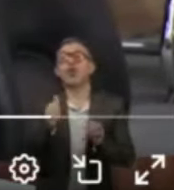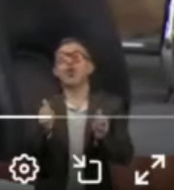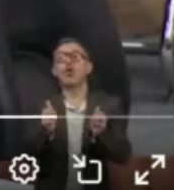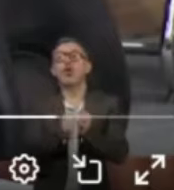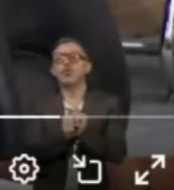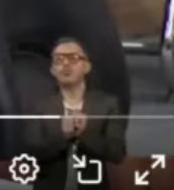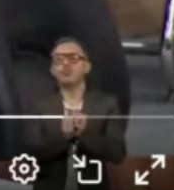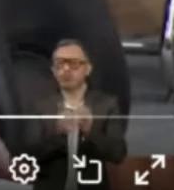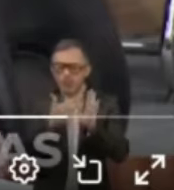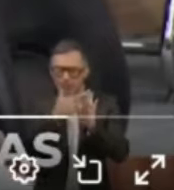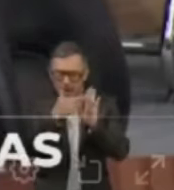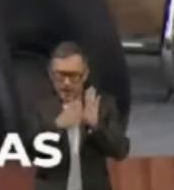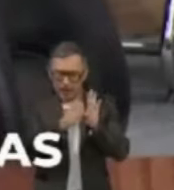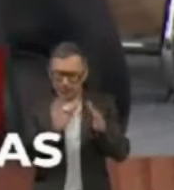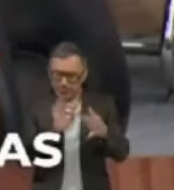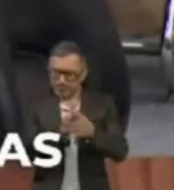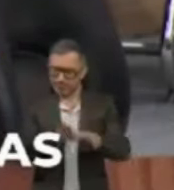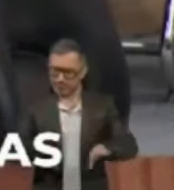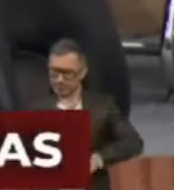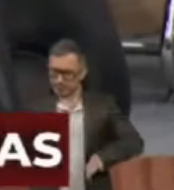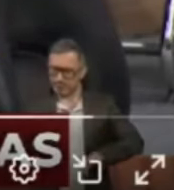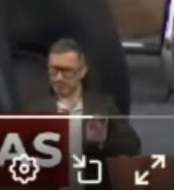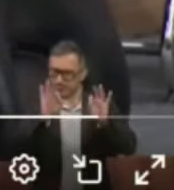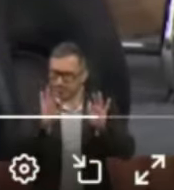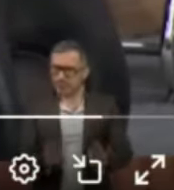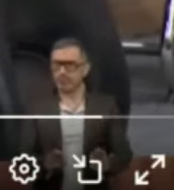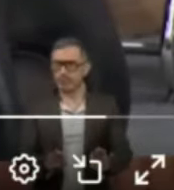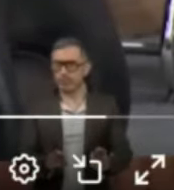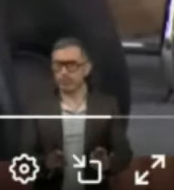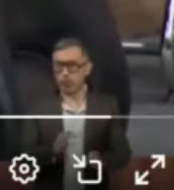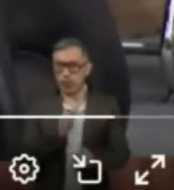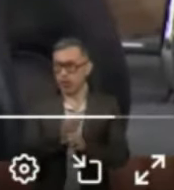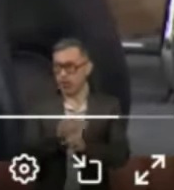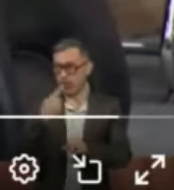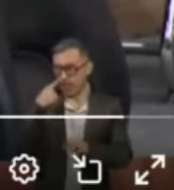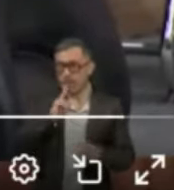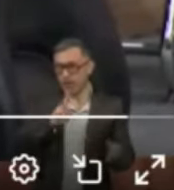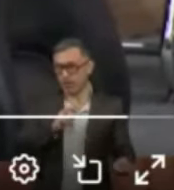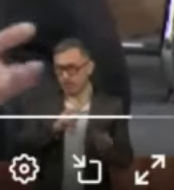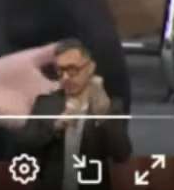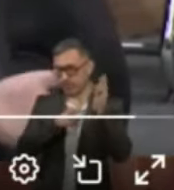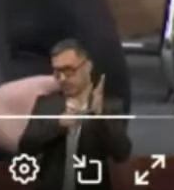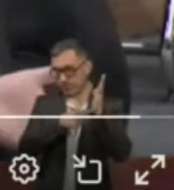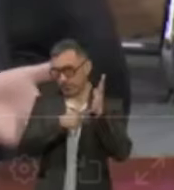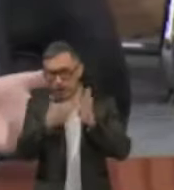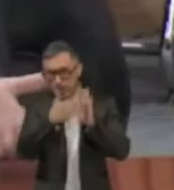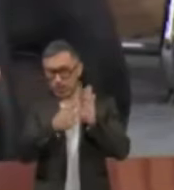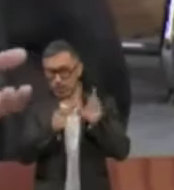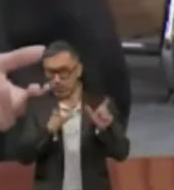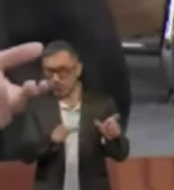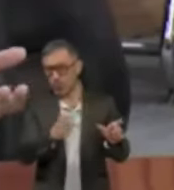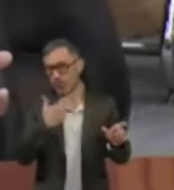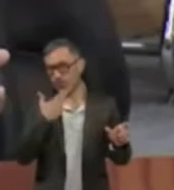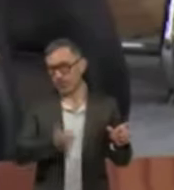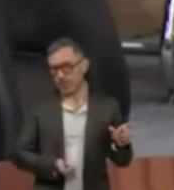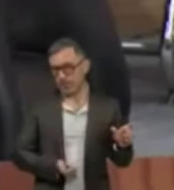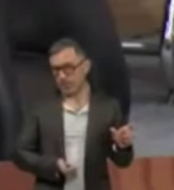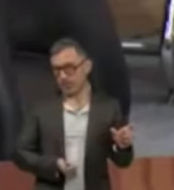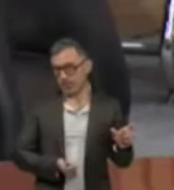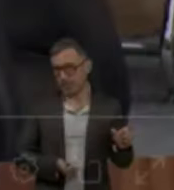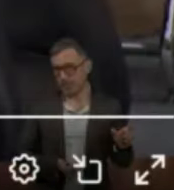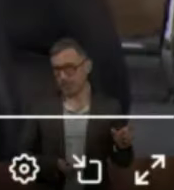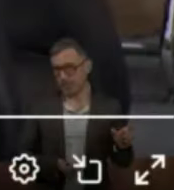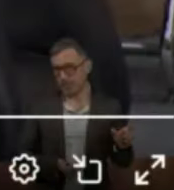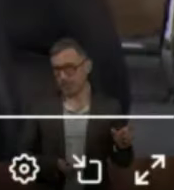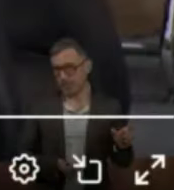hoc para el fenómeno aquí está la prueba de que las herramientas actuales no sirven no lo quieren ver van a seguir